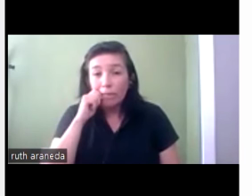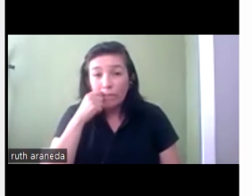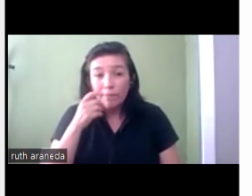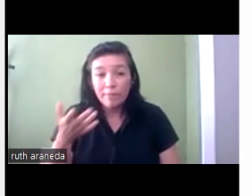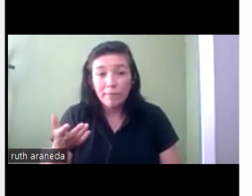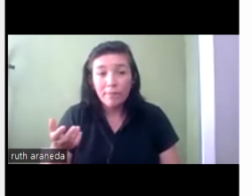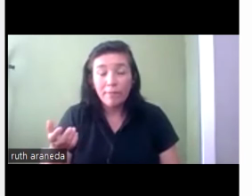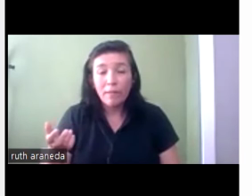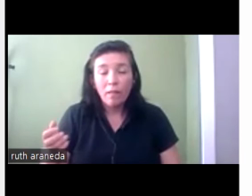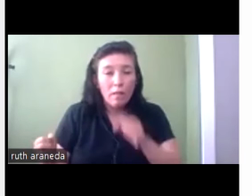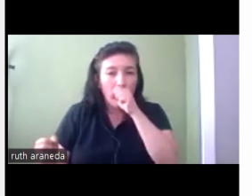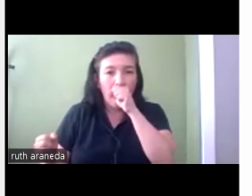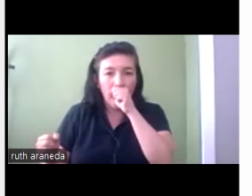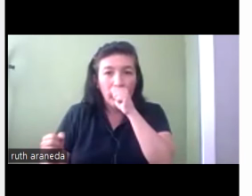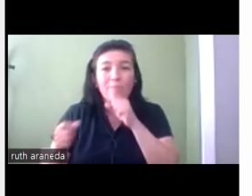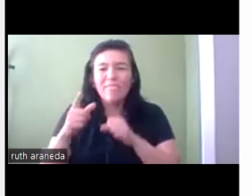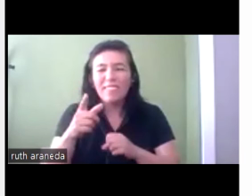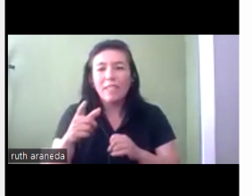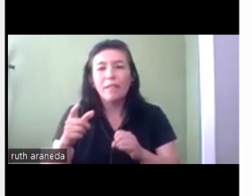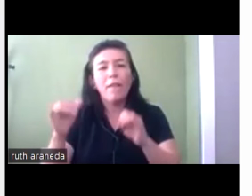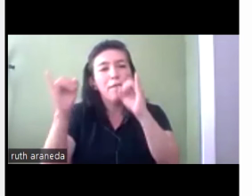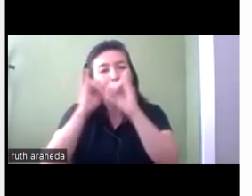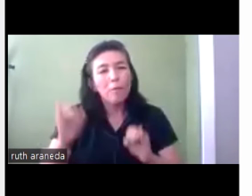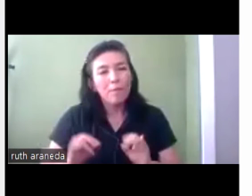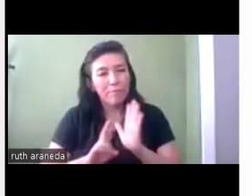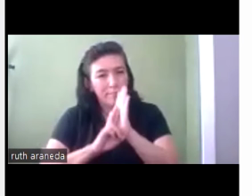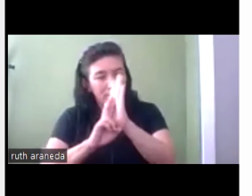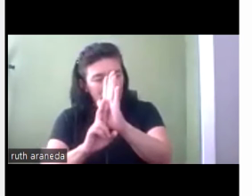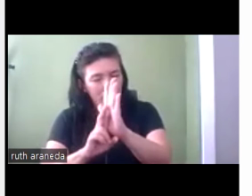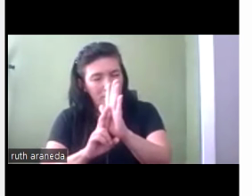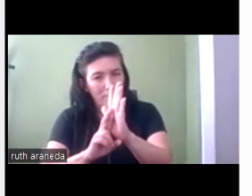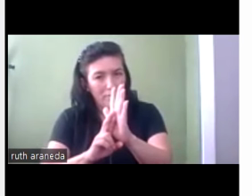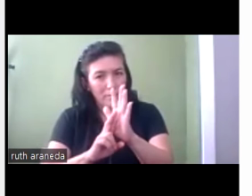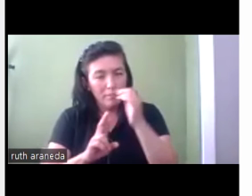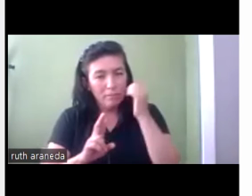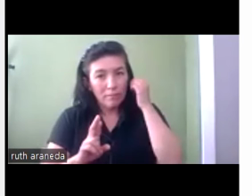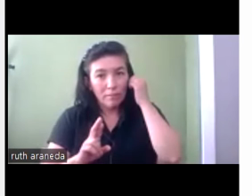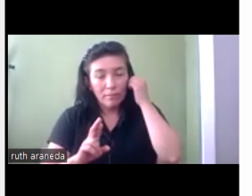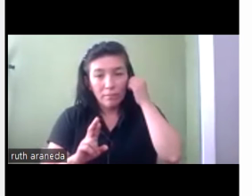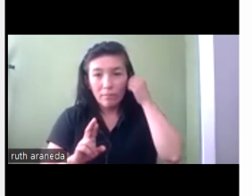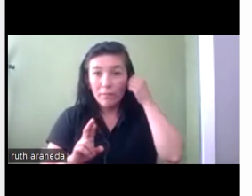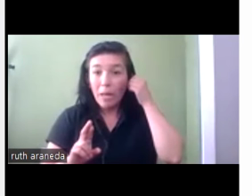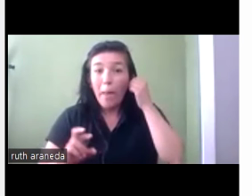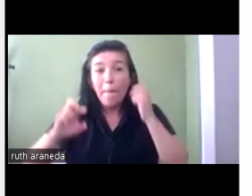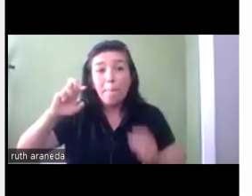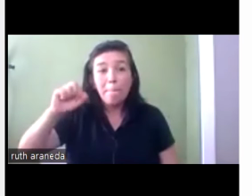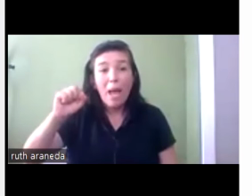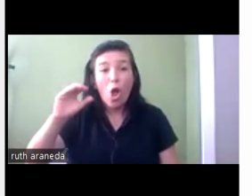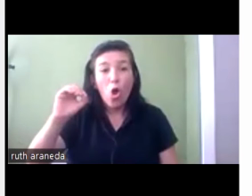lo correcto. Este tipo de representaciones, eh, Paola González, por ejemplo, señala que son muy